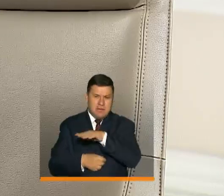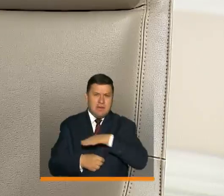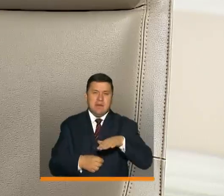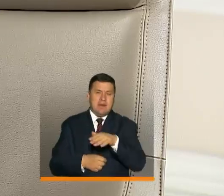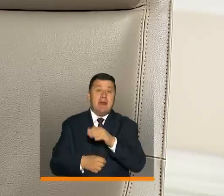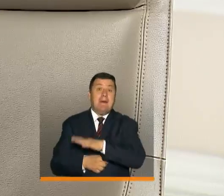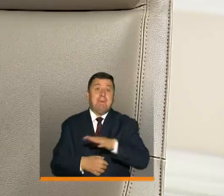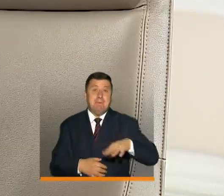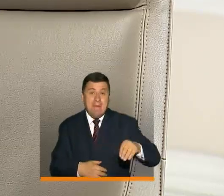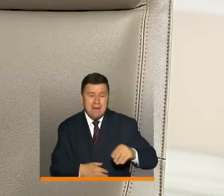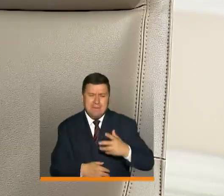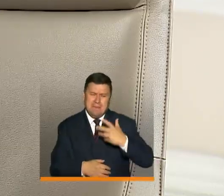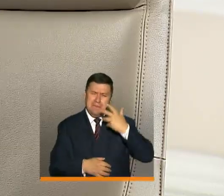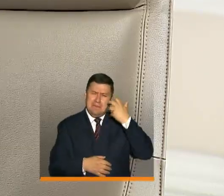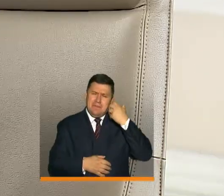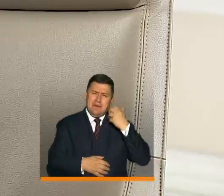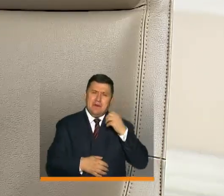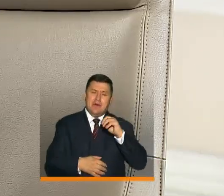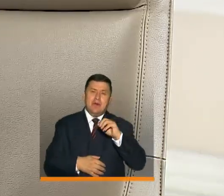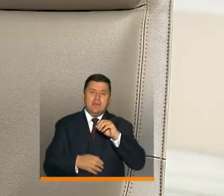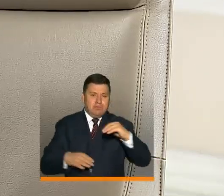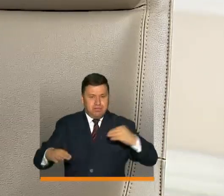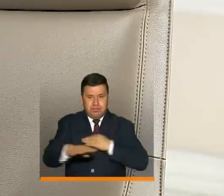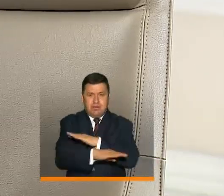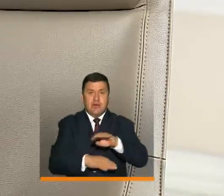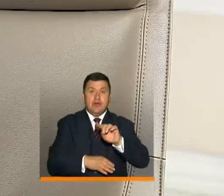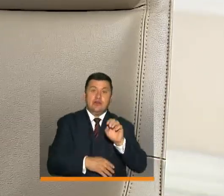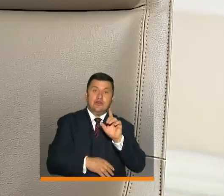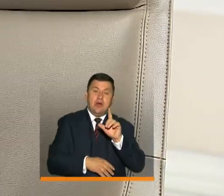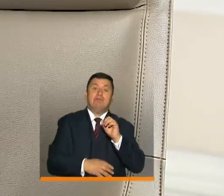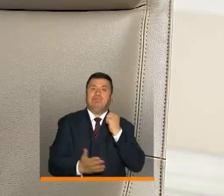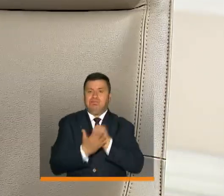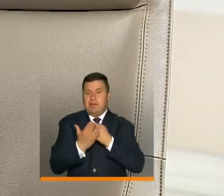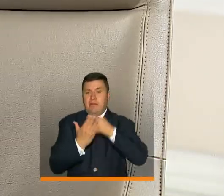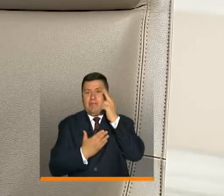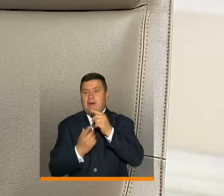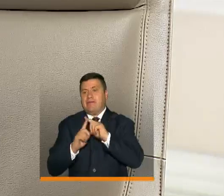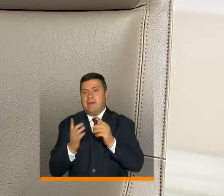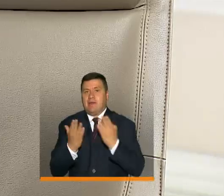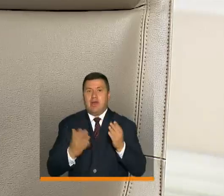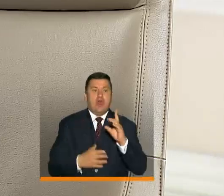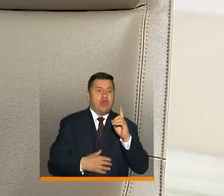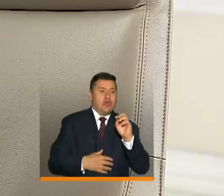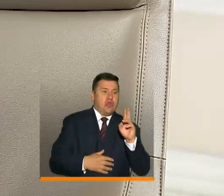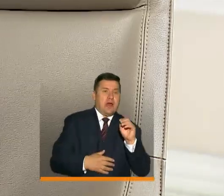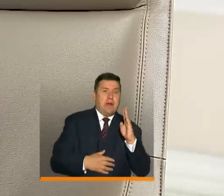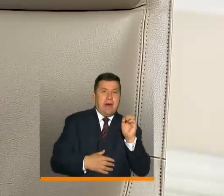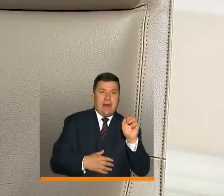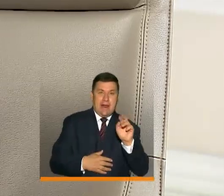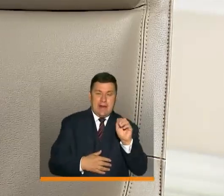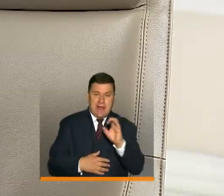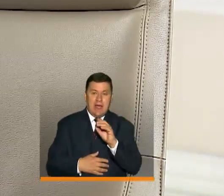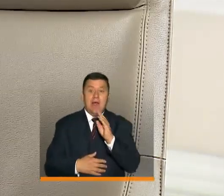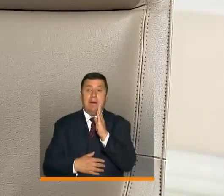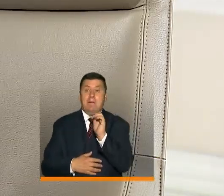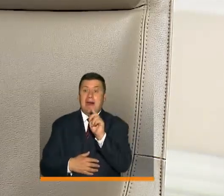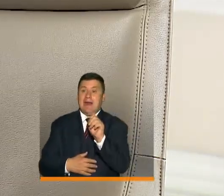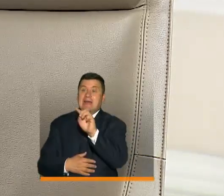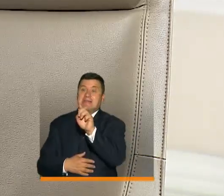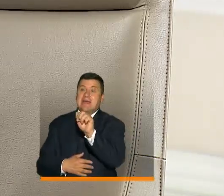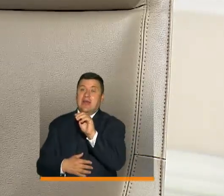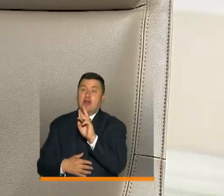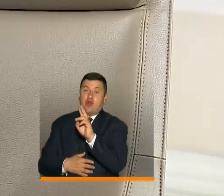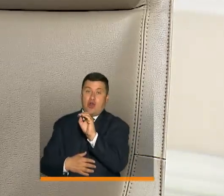de la Magdalena, antigua Ruta del Sol 2, que tiene 2 licitaciones diferentes, de La Dorada a Barranca una y de Barranca a San Roque la